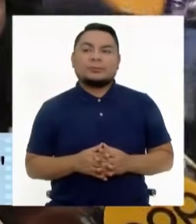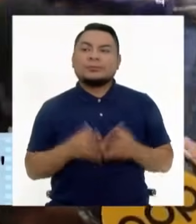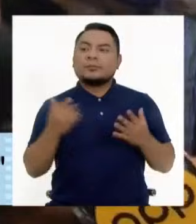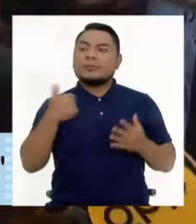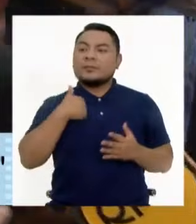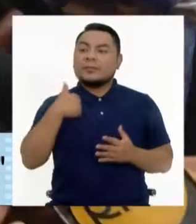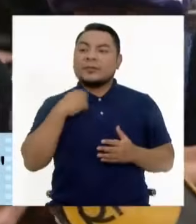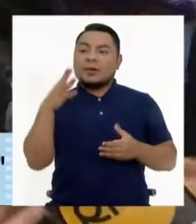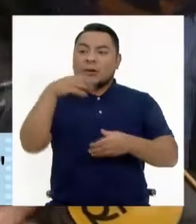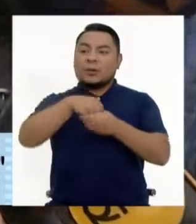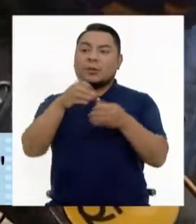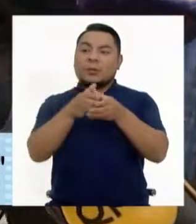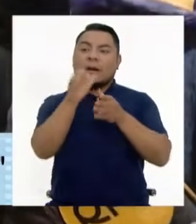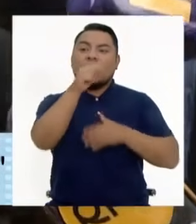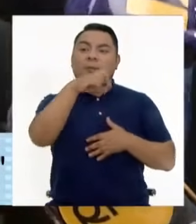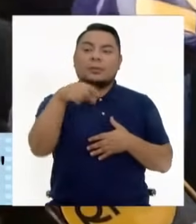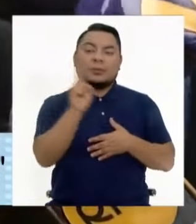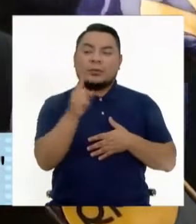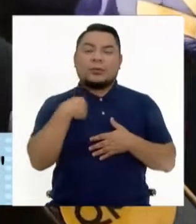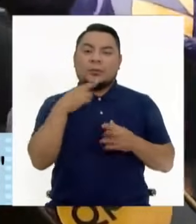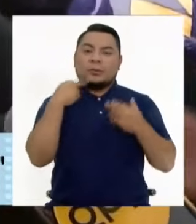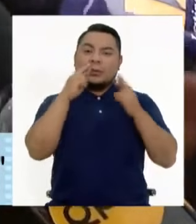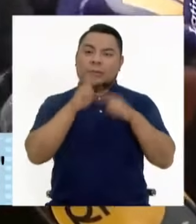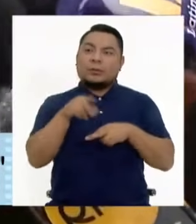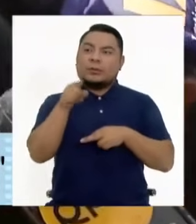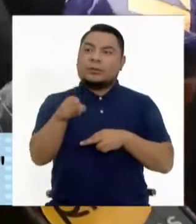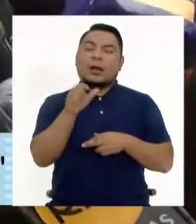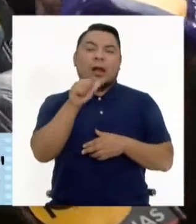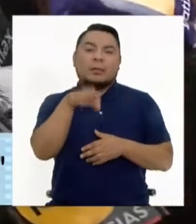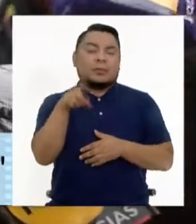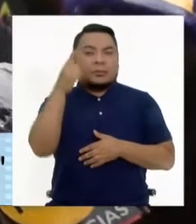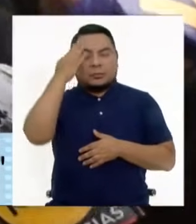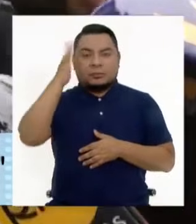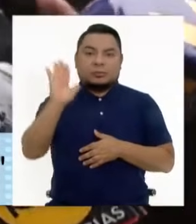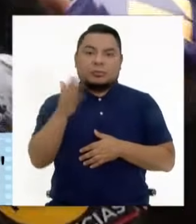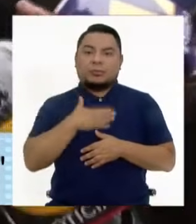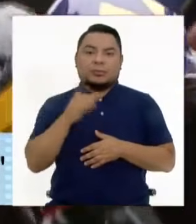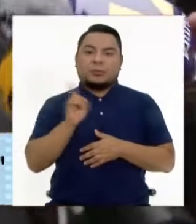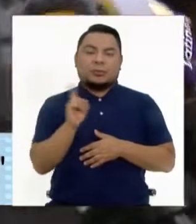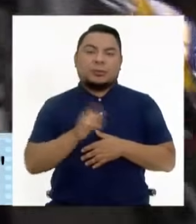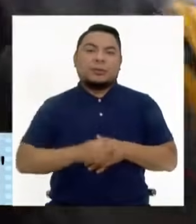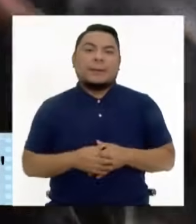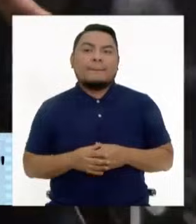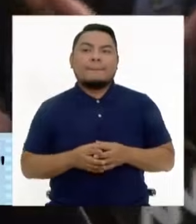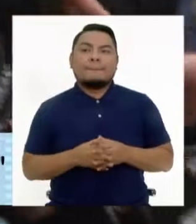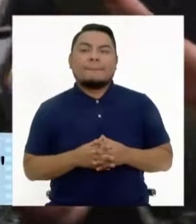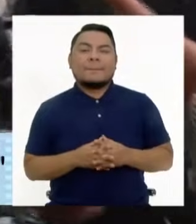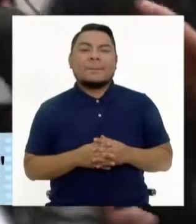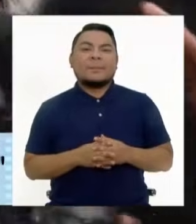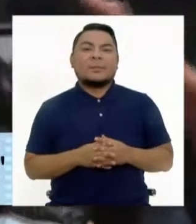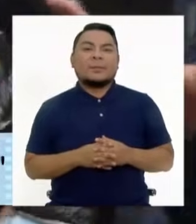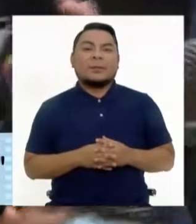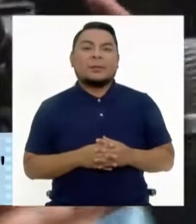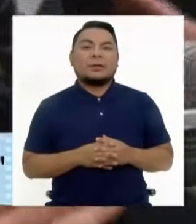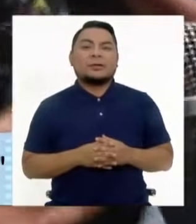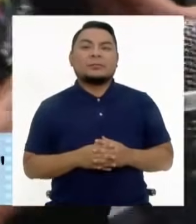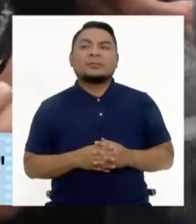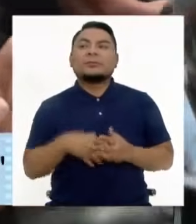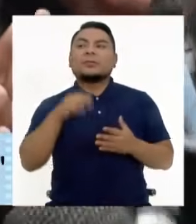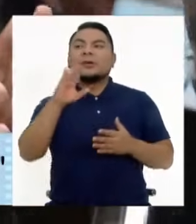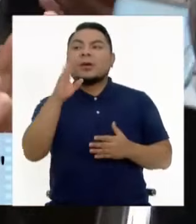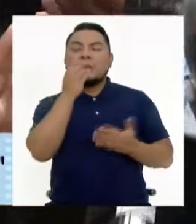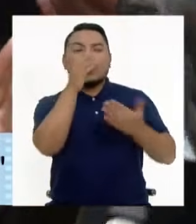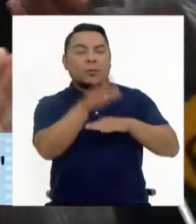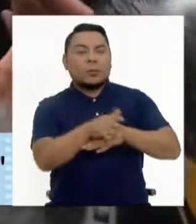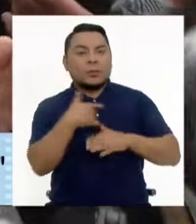Yo no soy militante de APP, yo no puedo responder por APP porque no soy militante de APP. El cambio de constitución, ¿cómo lo ve? Señora Cuña, ¿cómo está? Buenas tardes,